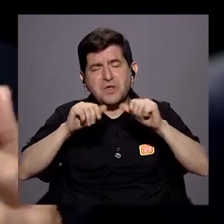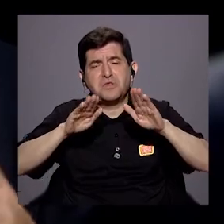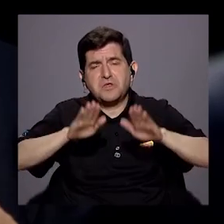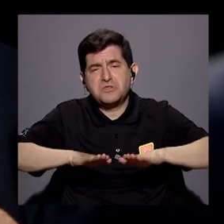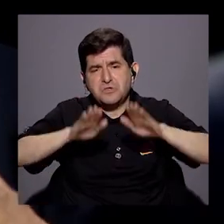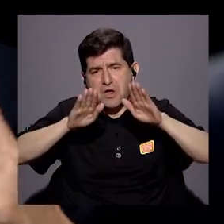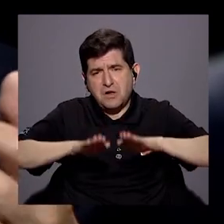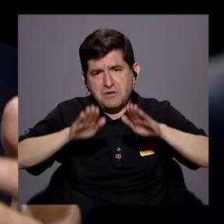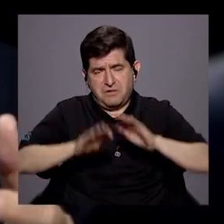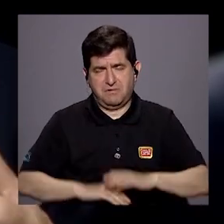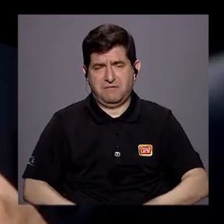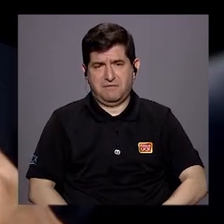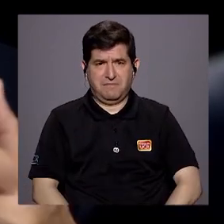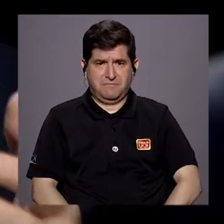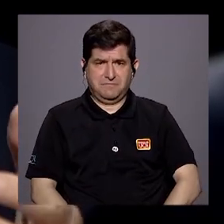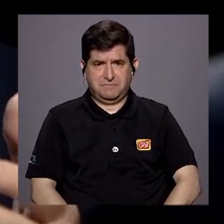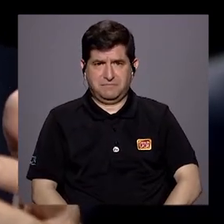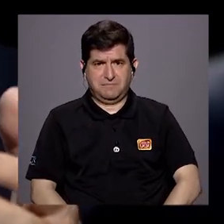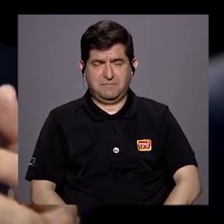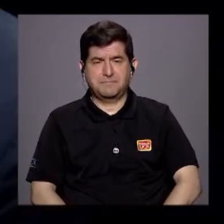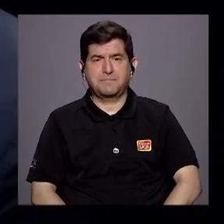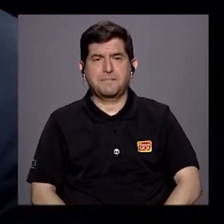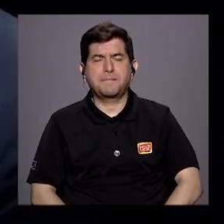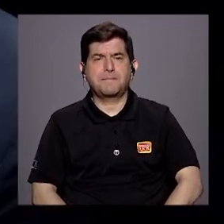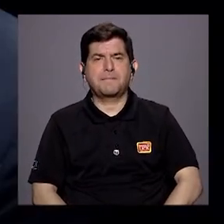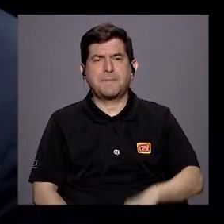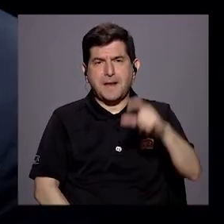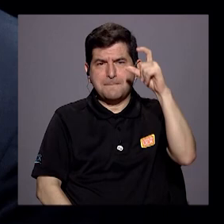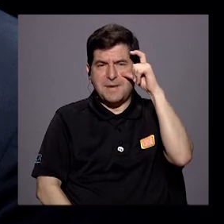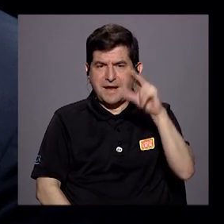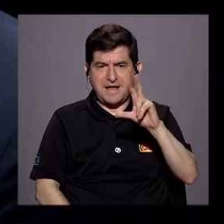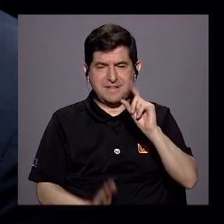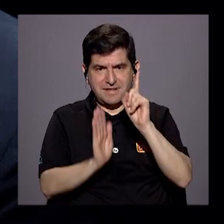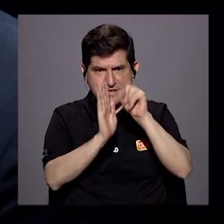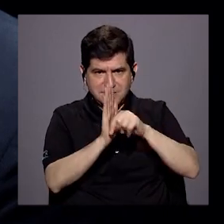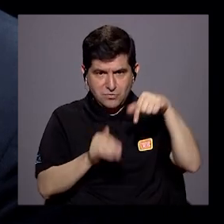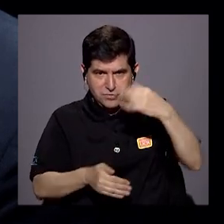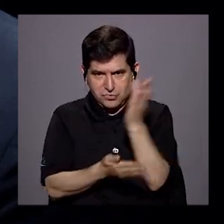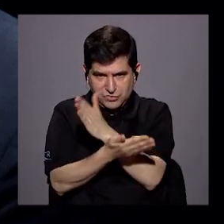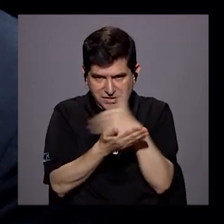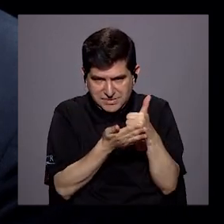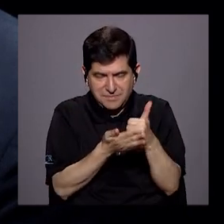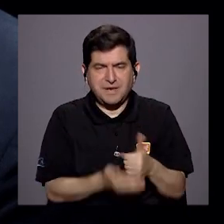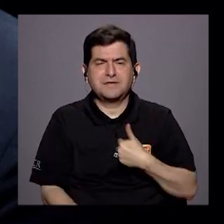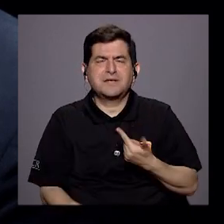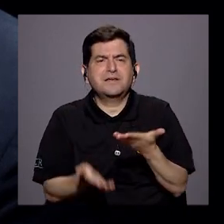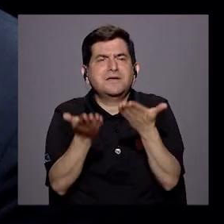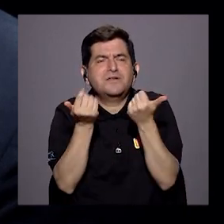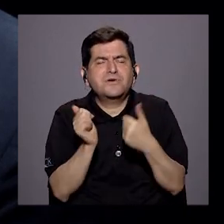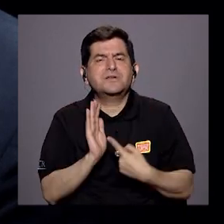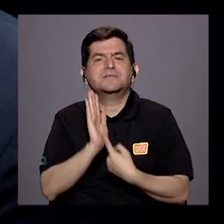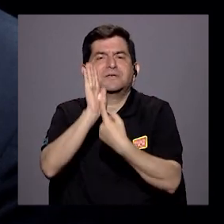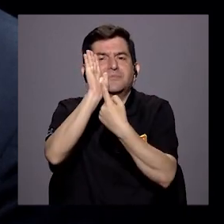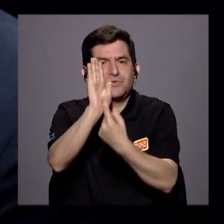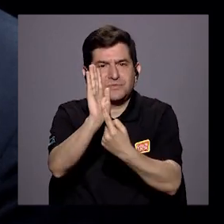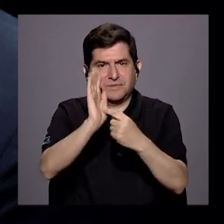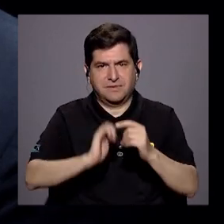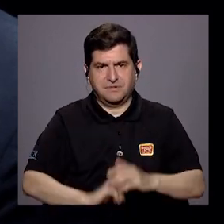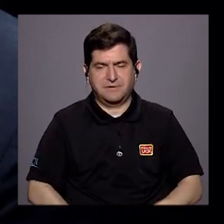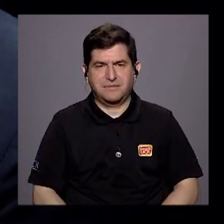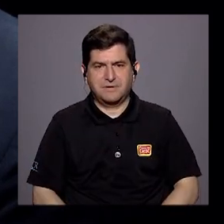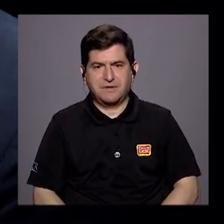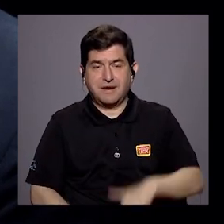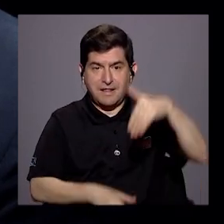más tranquila más suave de manejarse dos miguel ángel son 30 segundos que me quedan para cerrar este bloque y no quisiera dejar de